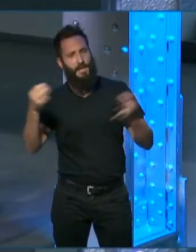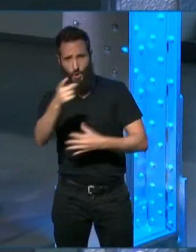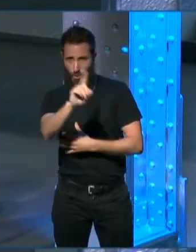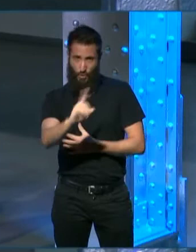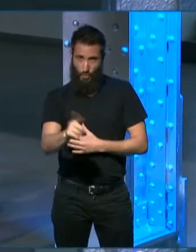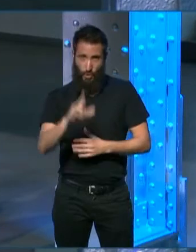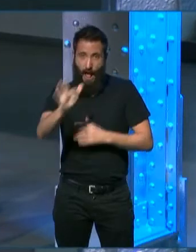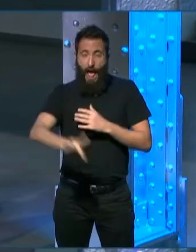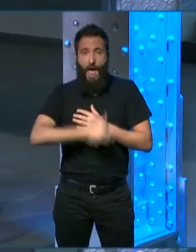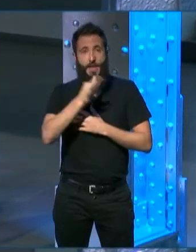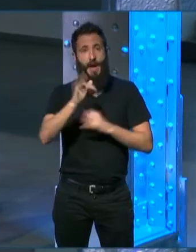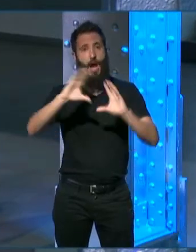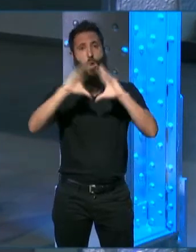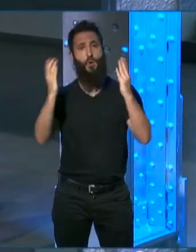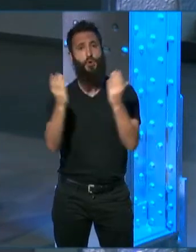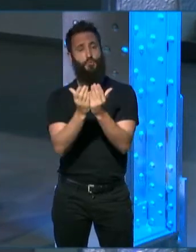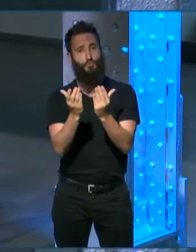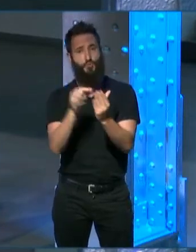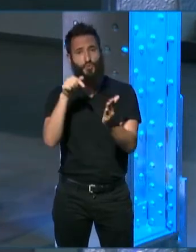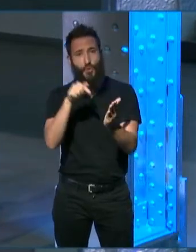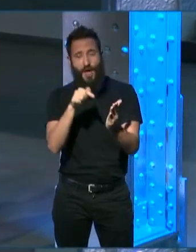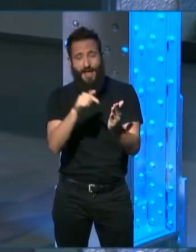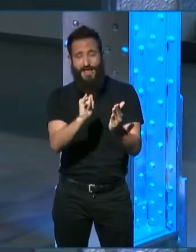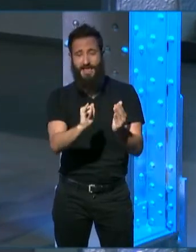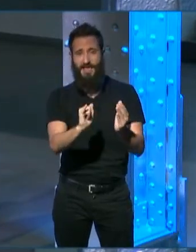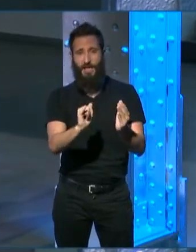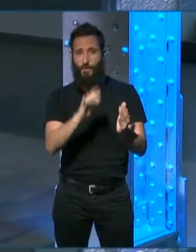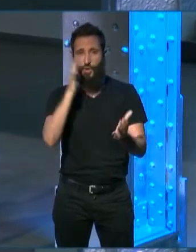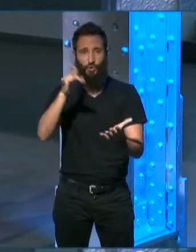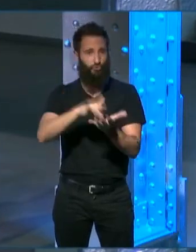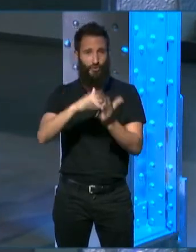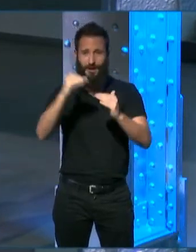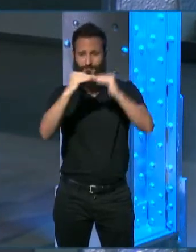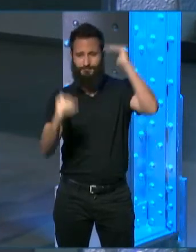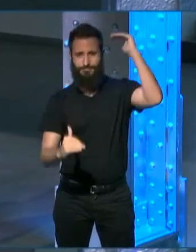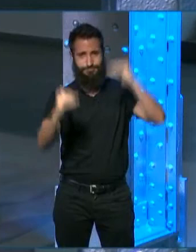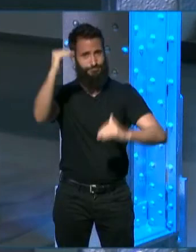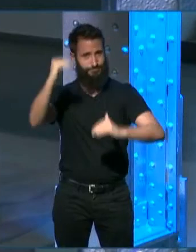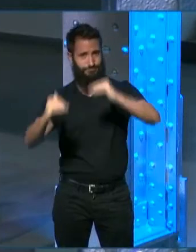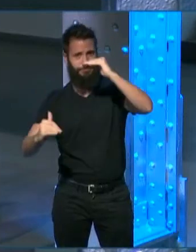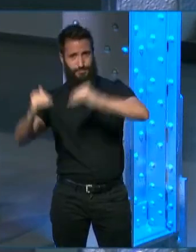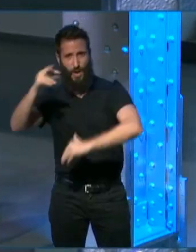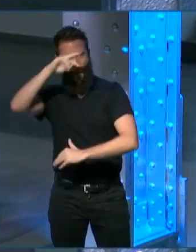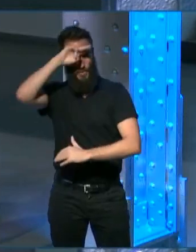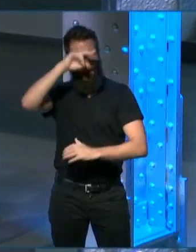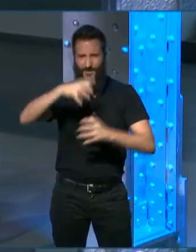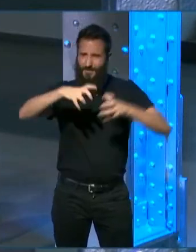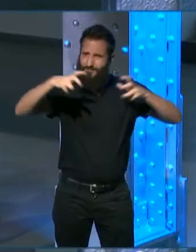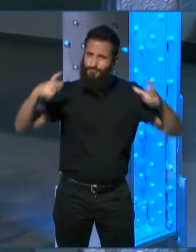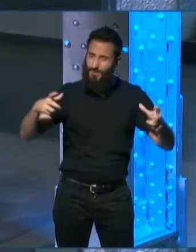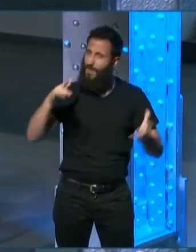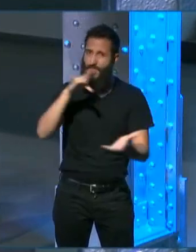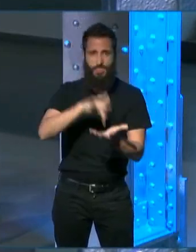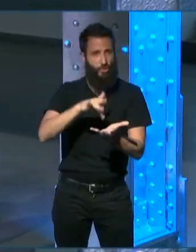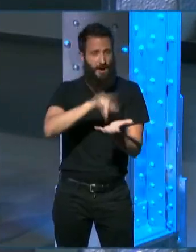mundo donde existen desigualdades tan grandes, preocupaciones tan grandes, problemas tan grandes, necesitamos